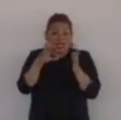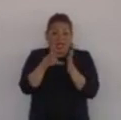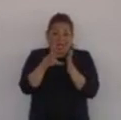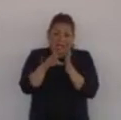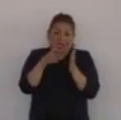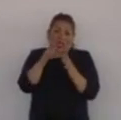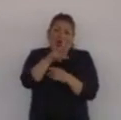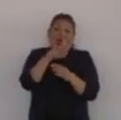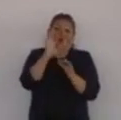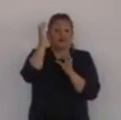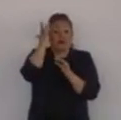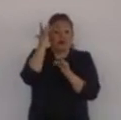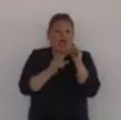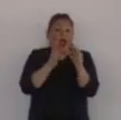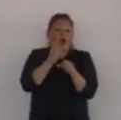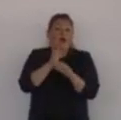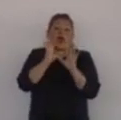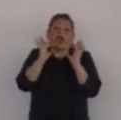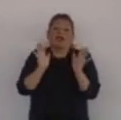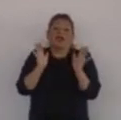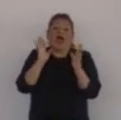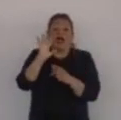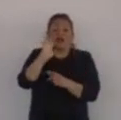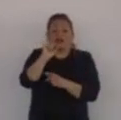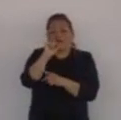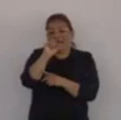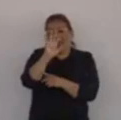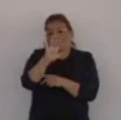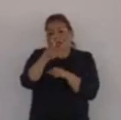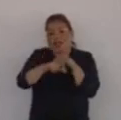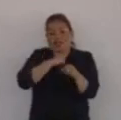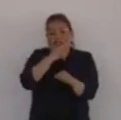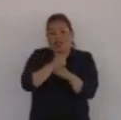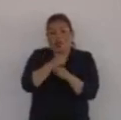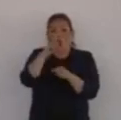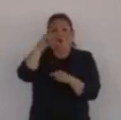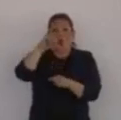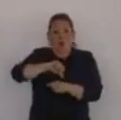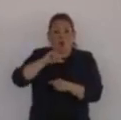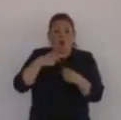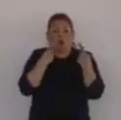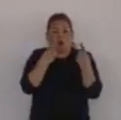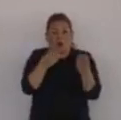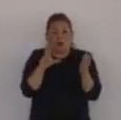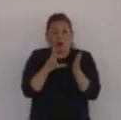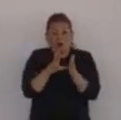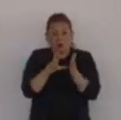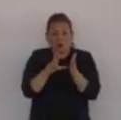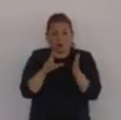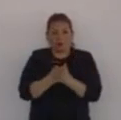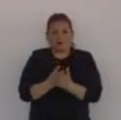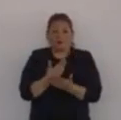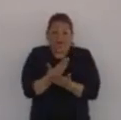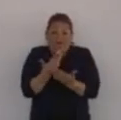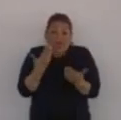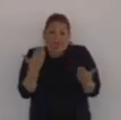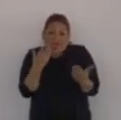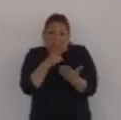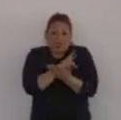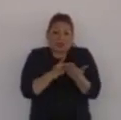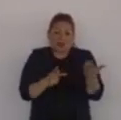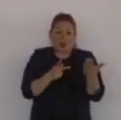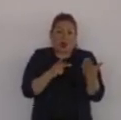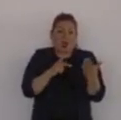65 años y se fueron a registrar y el día de hoy van a recibir esta tarjeta. Antes el